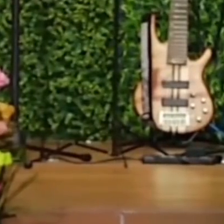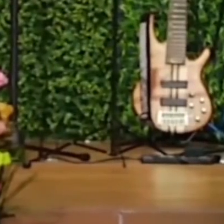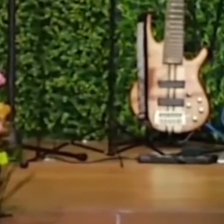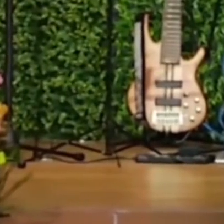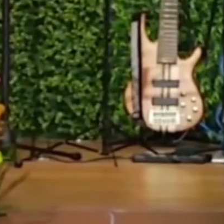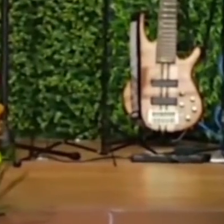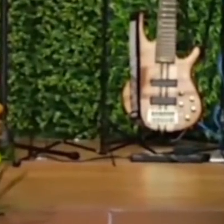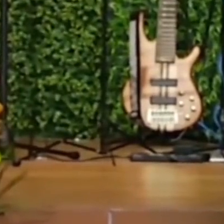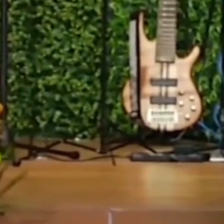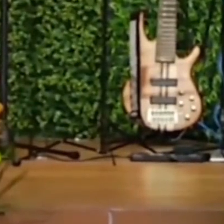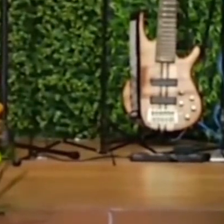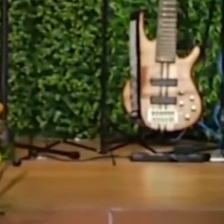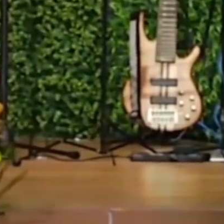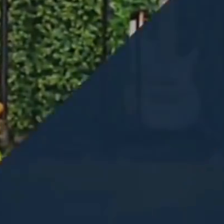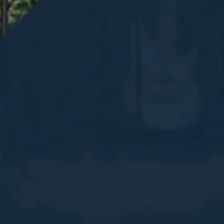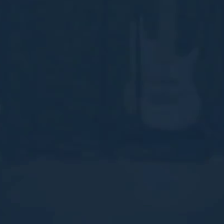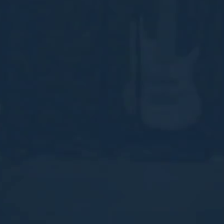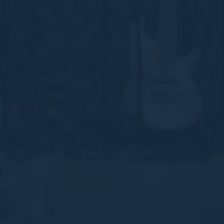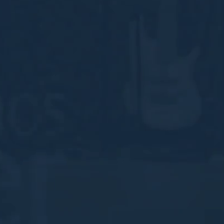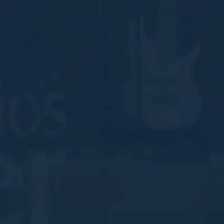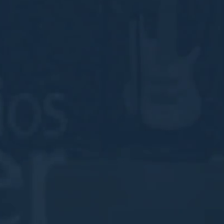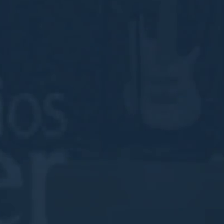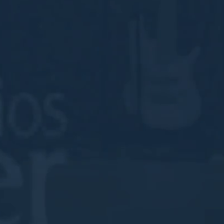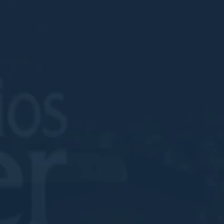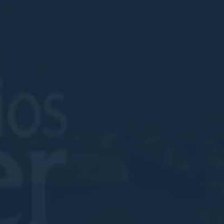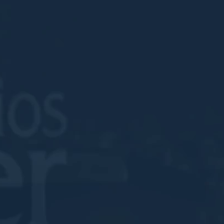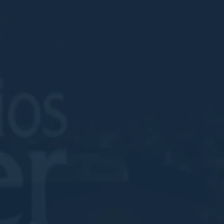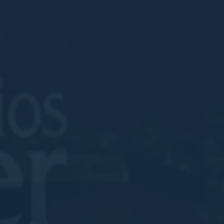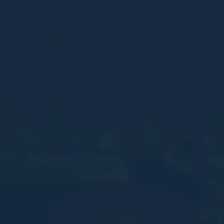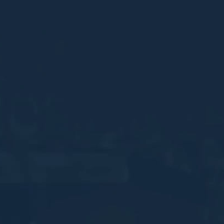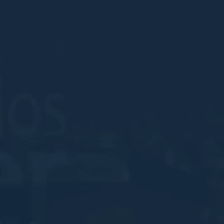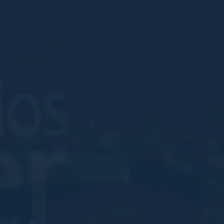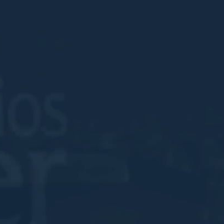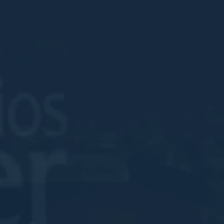desde el Auditorium de Iglesia de Cristo Ebenezer, Zona 5, Ciudad de Guatemala.